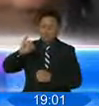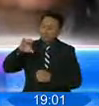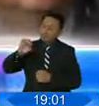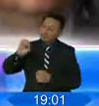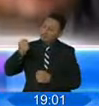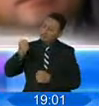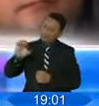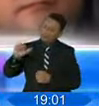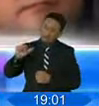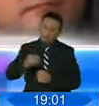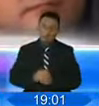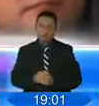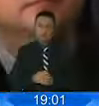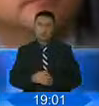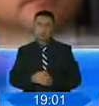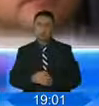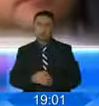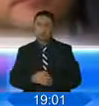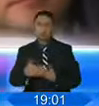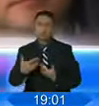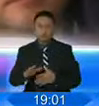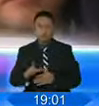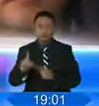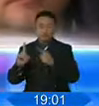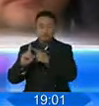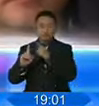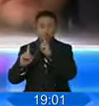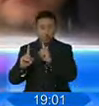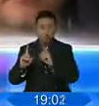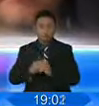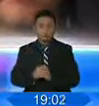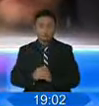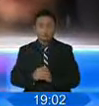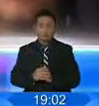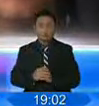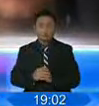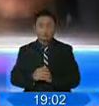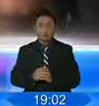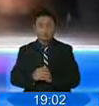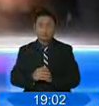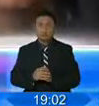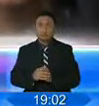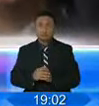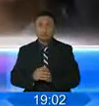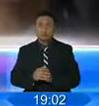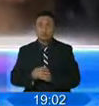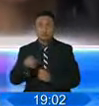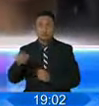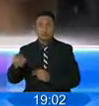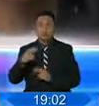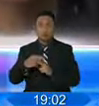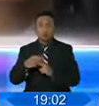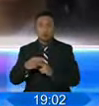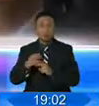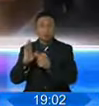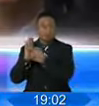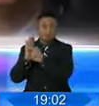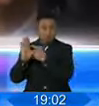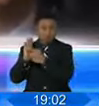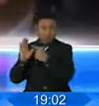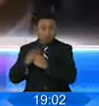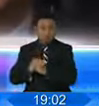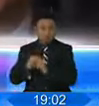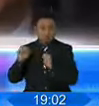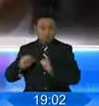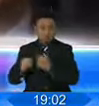Hemos incluido Kaminoska, hemos incluido, porque un nombre sale ahí, porque se refiere,